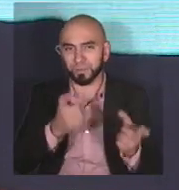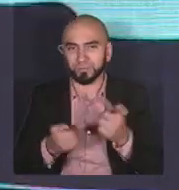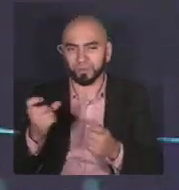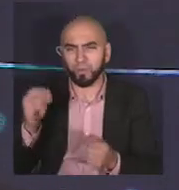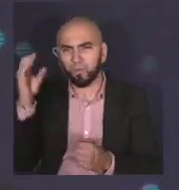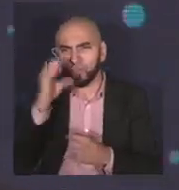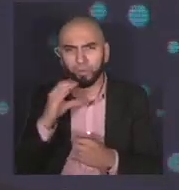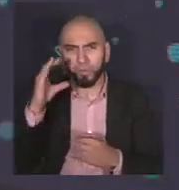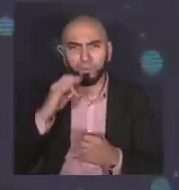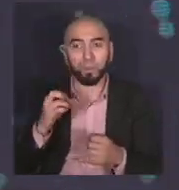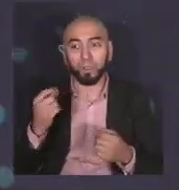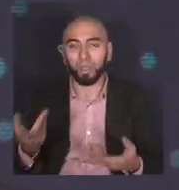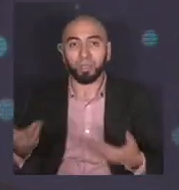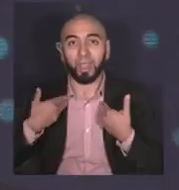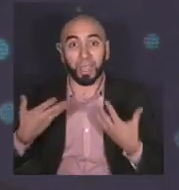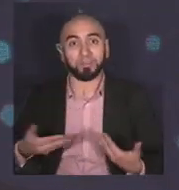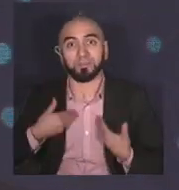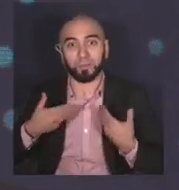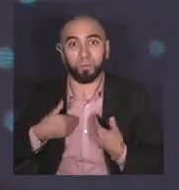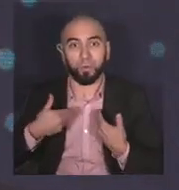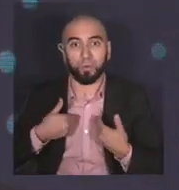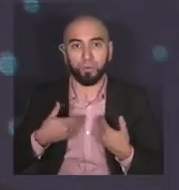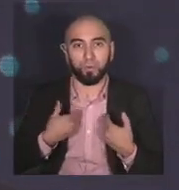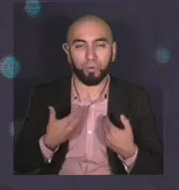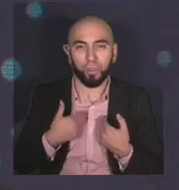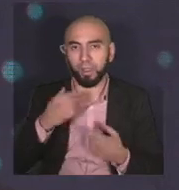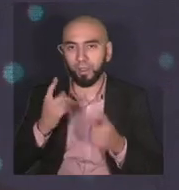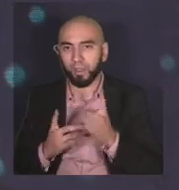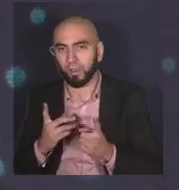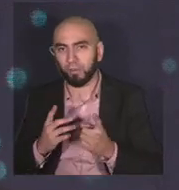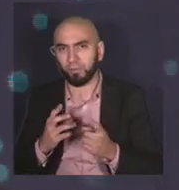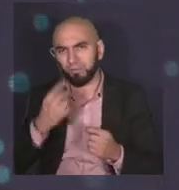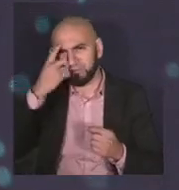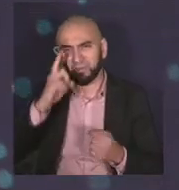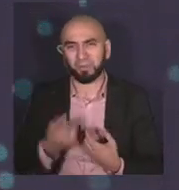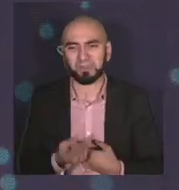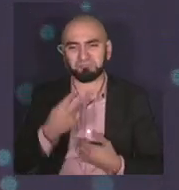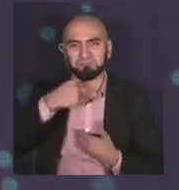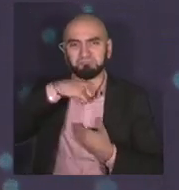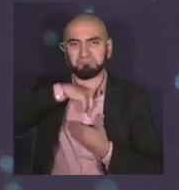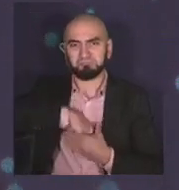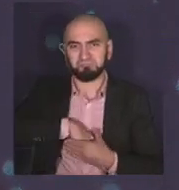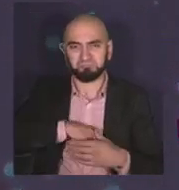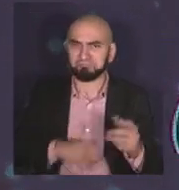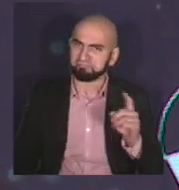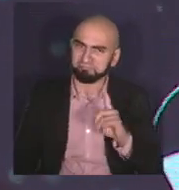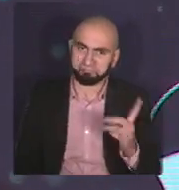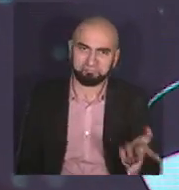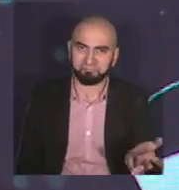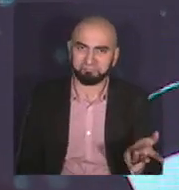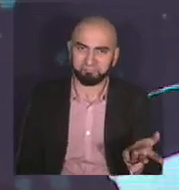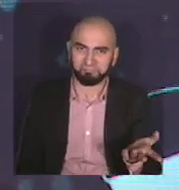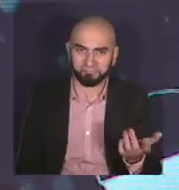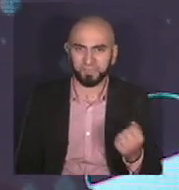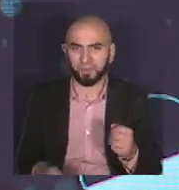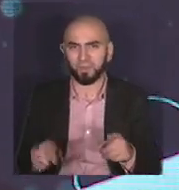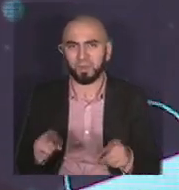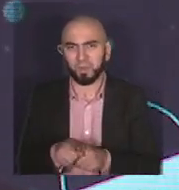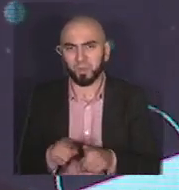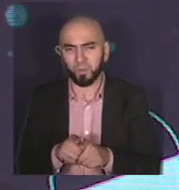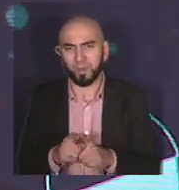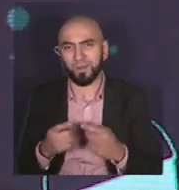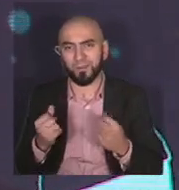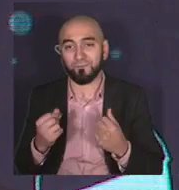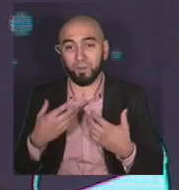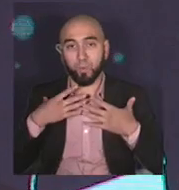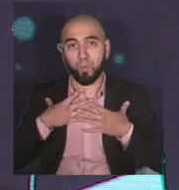estímulos. Y no como los introvertidos, y parecen ser mediados